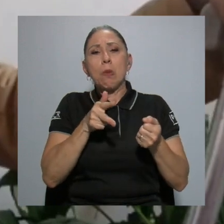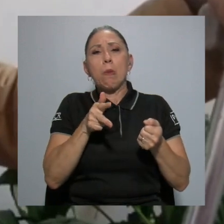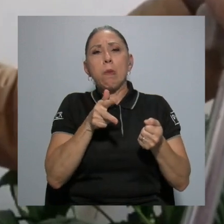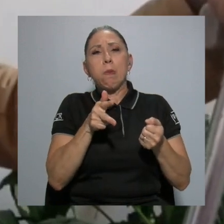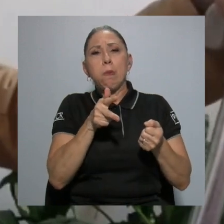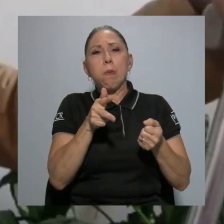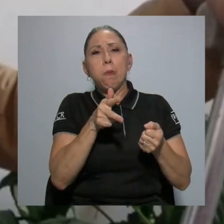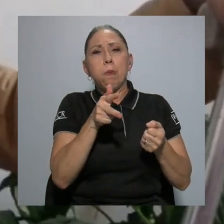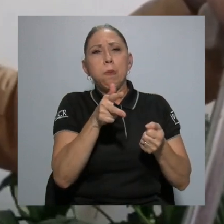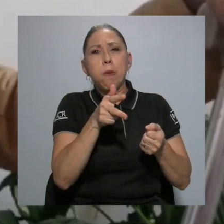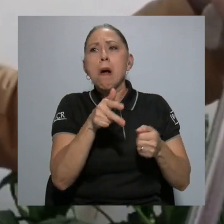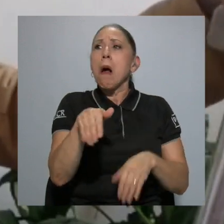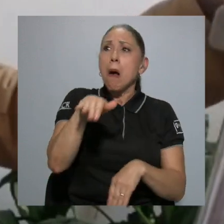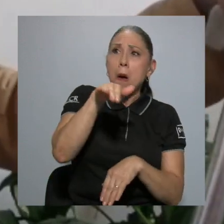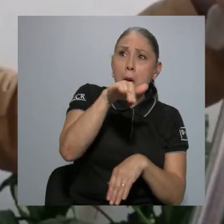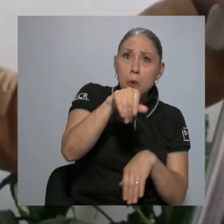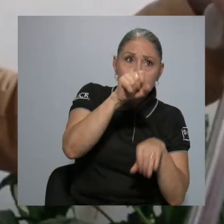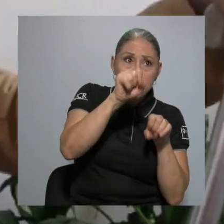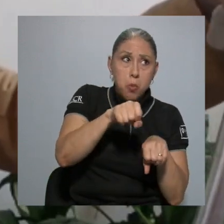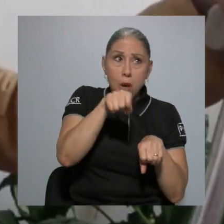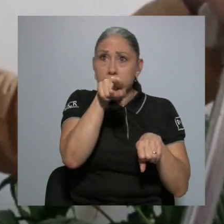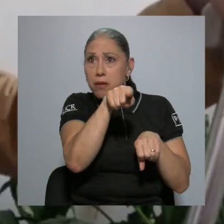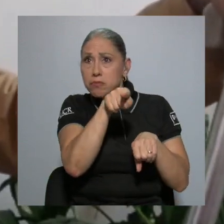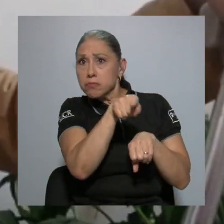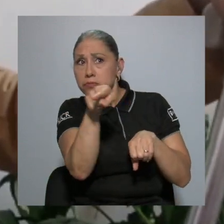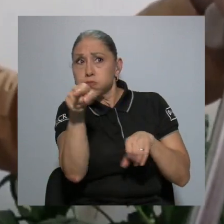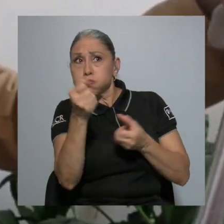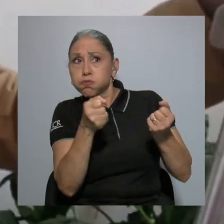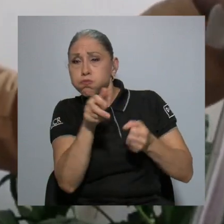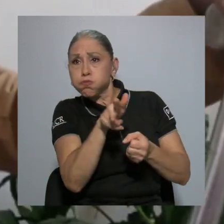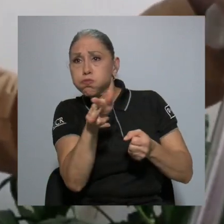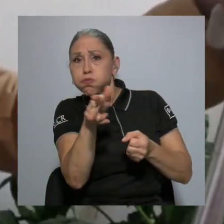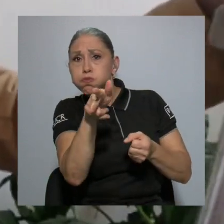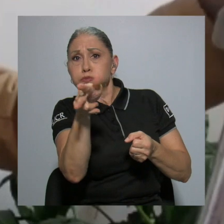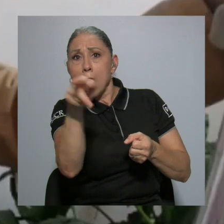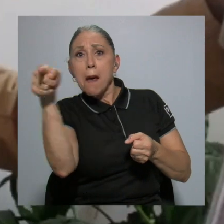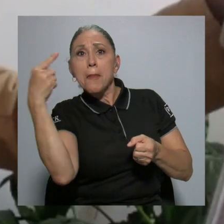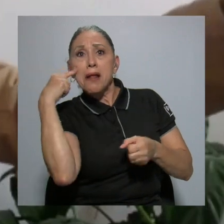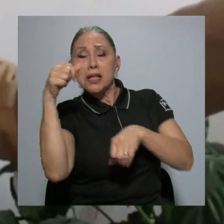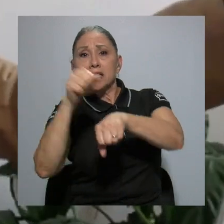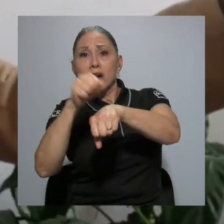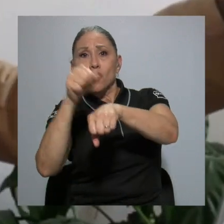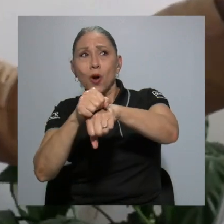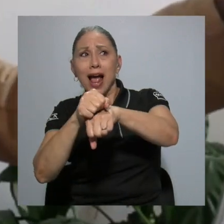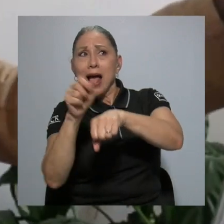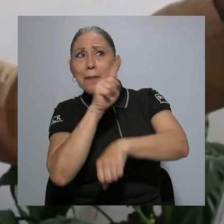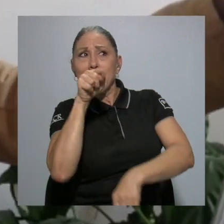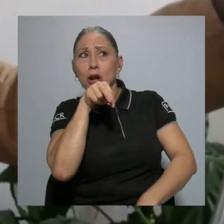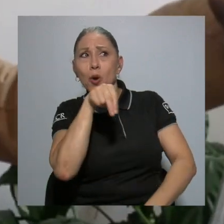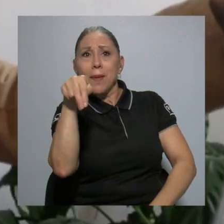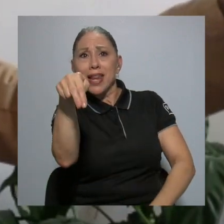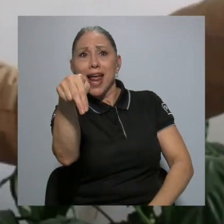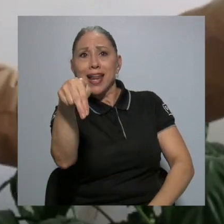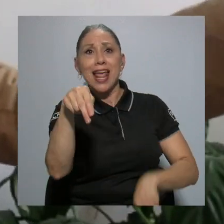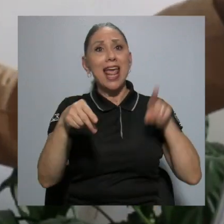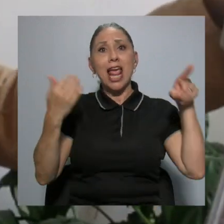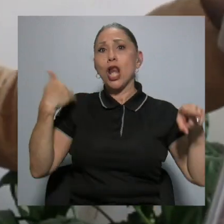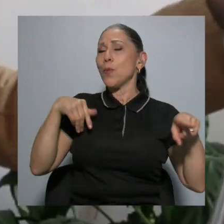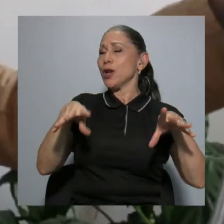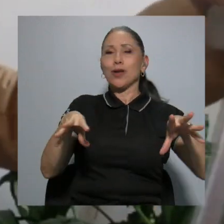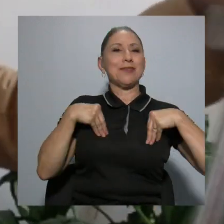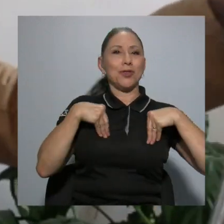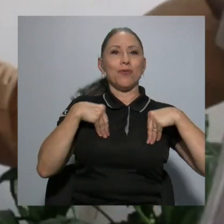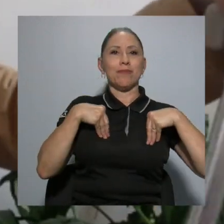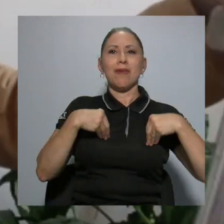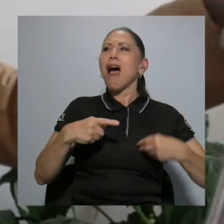podía desviarse para ir a ver ese promontorio de roca y no tener que regresar caminando para verla. Y el tipo no aceptó. Me